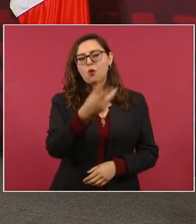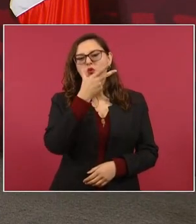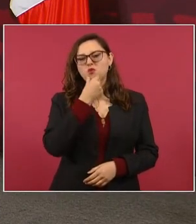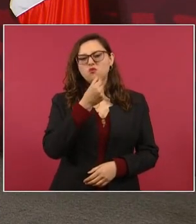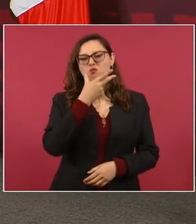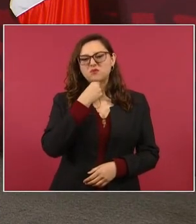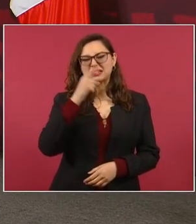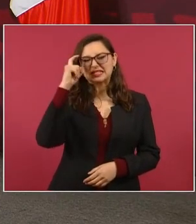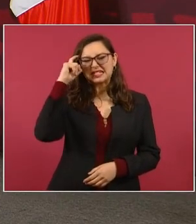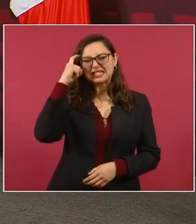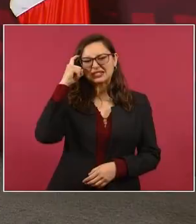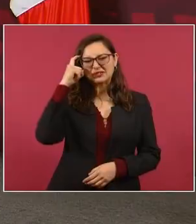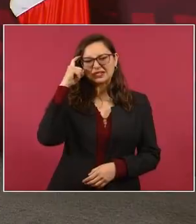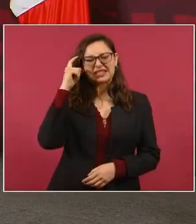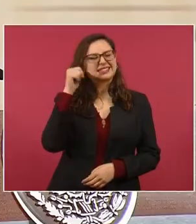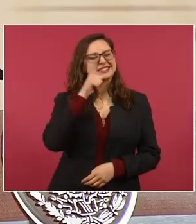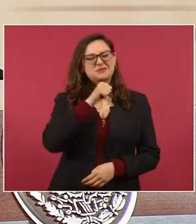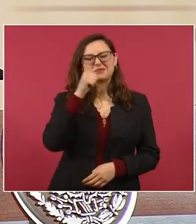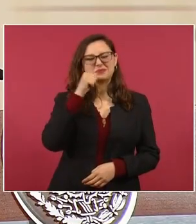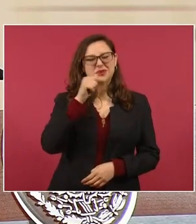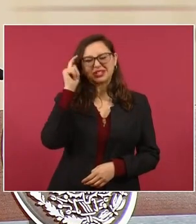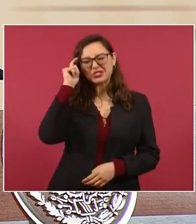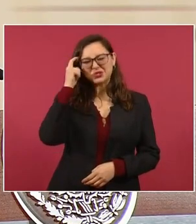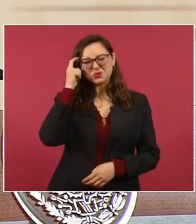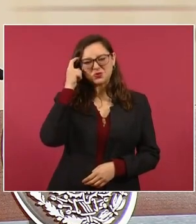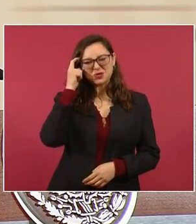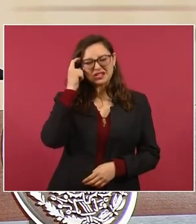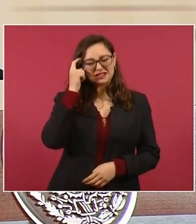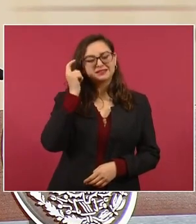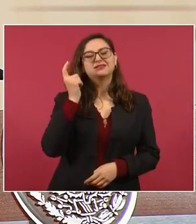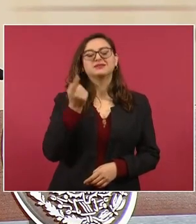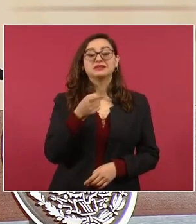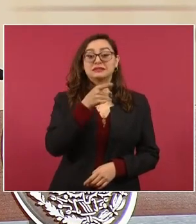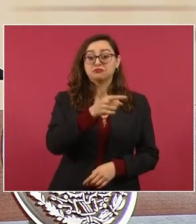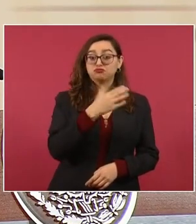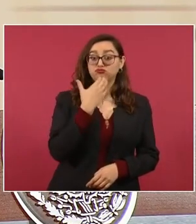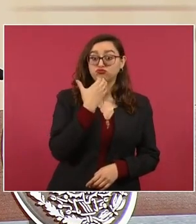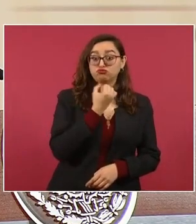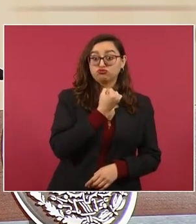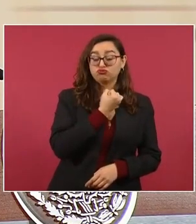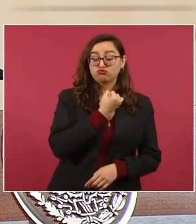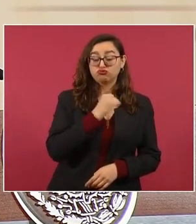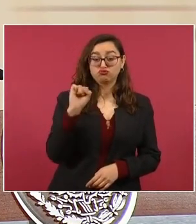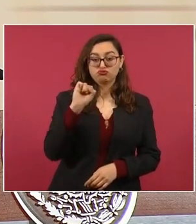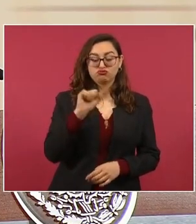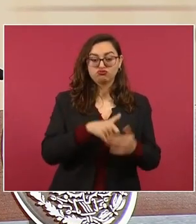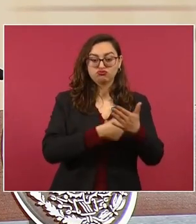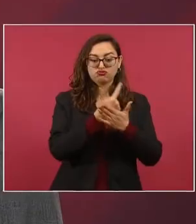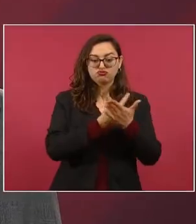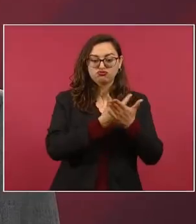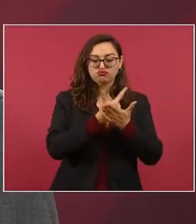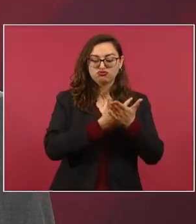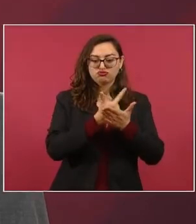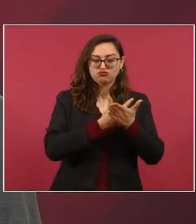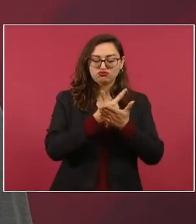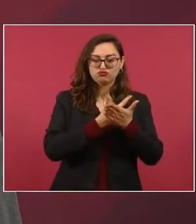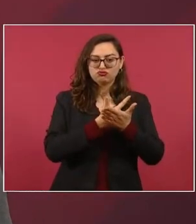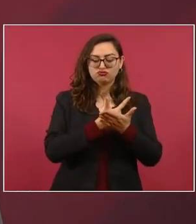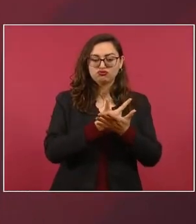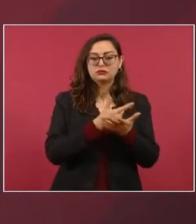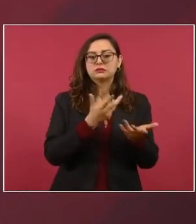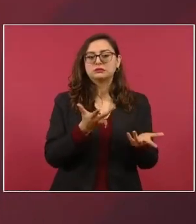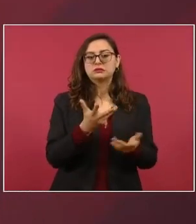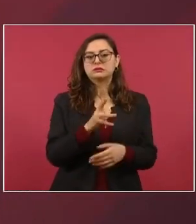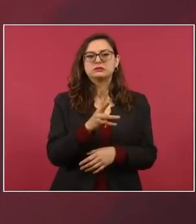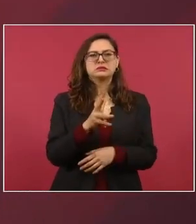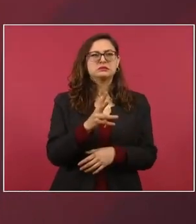que es su experto técnico, porque hace como una semana, dos